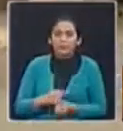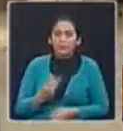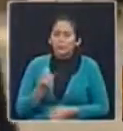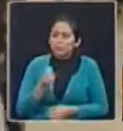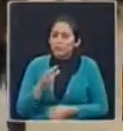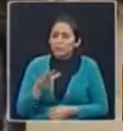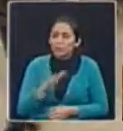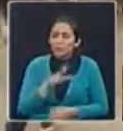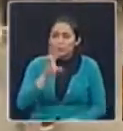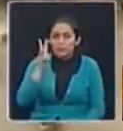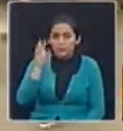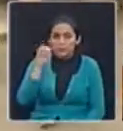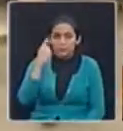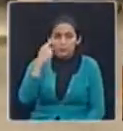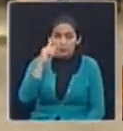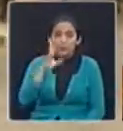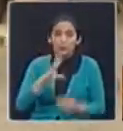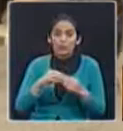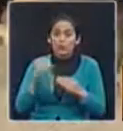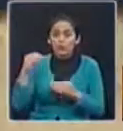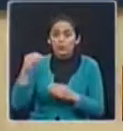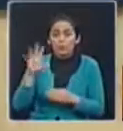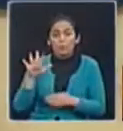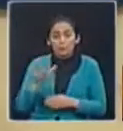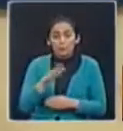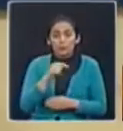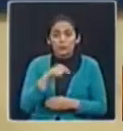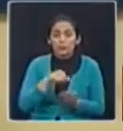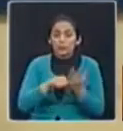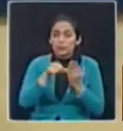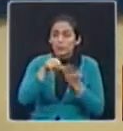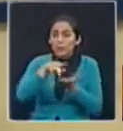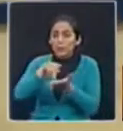Solca de 60 millones de dólares, que son adicionales